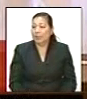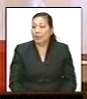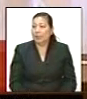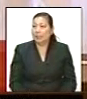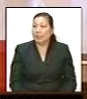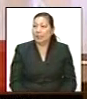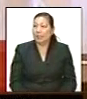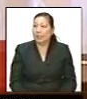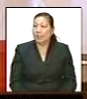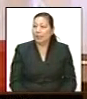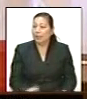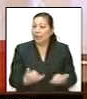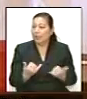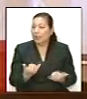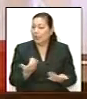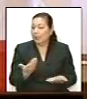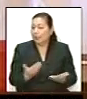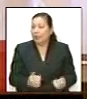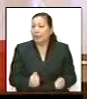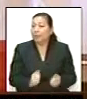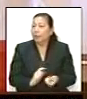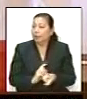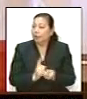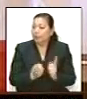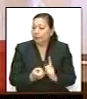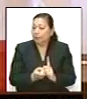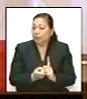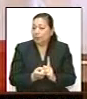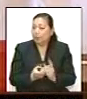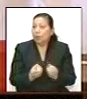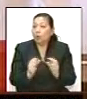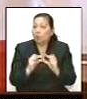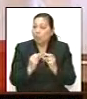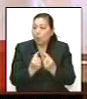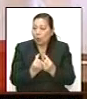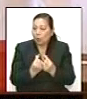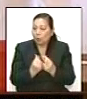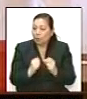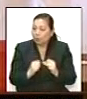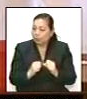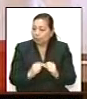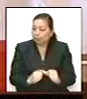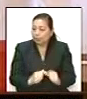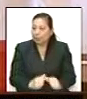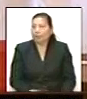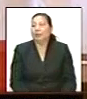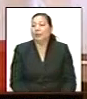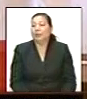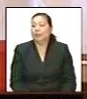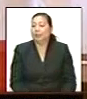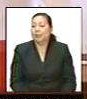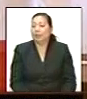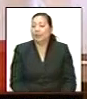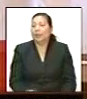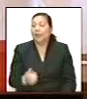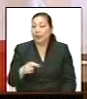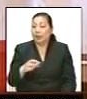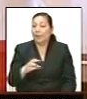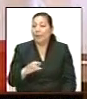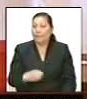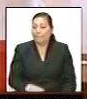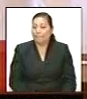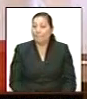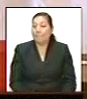es el de convertirnos en, como grupo, observadores de APEC.